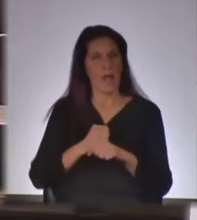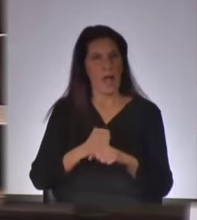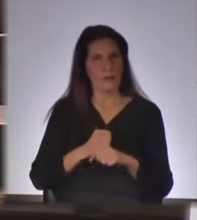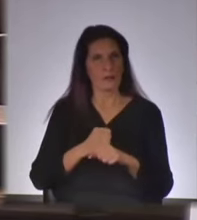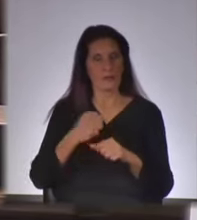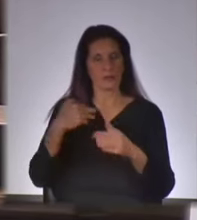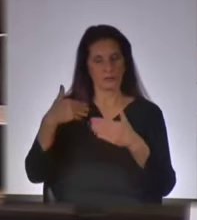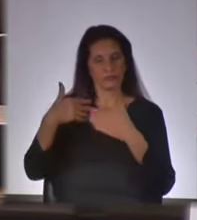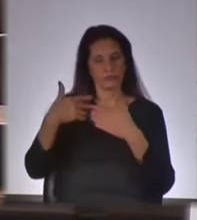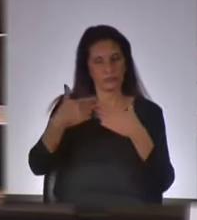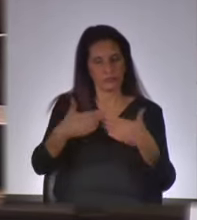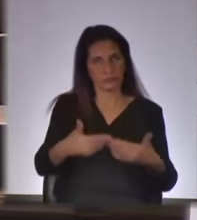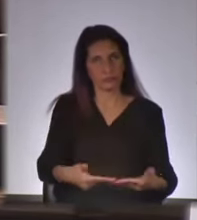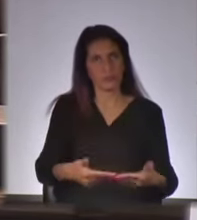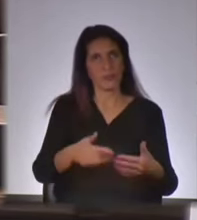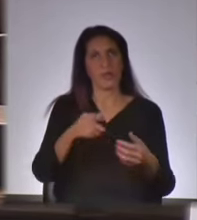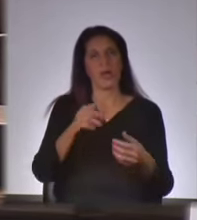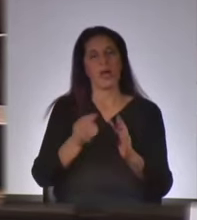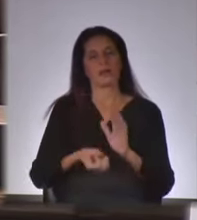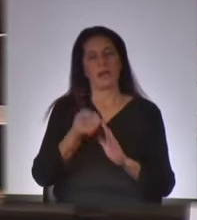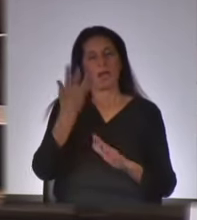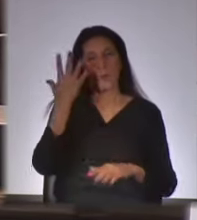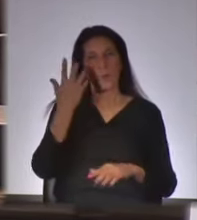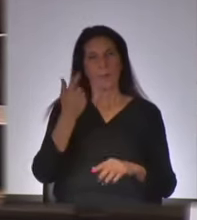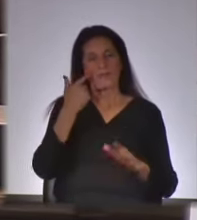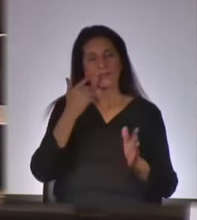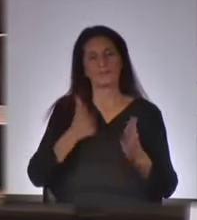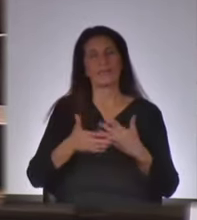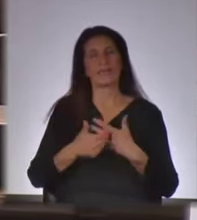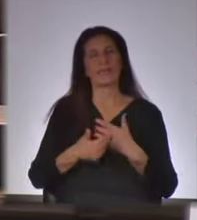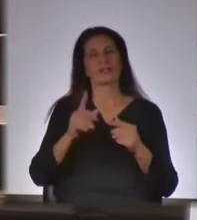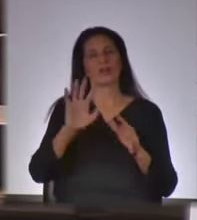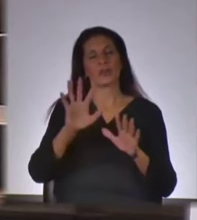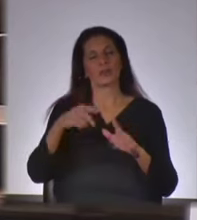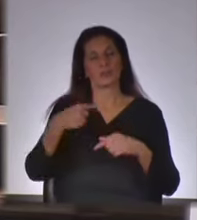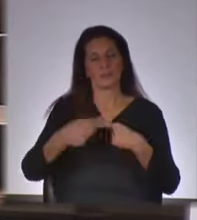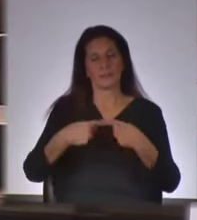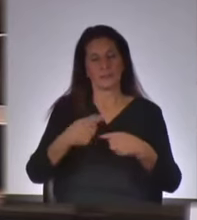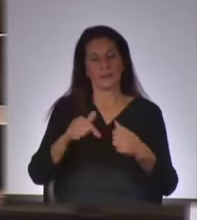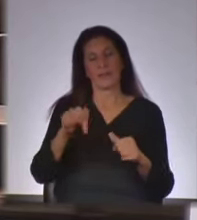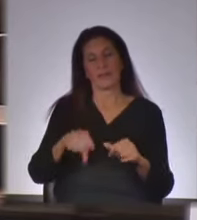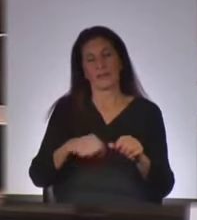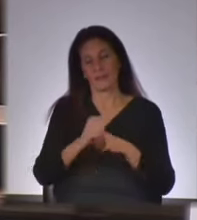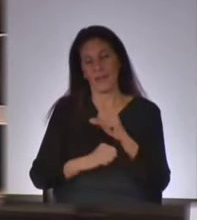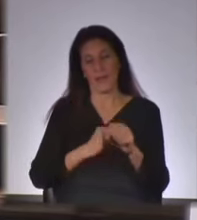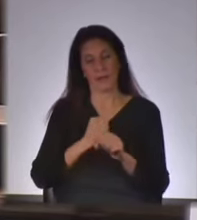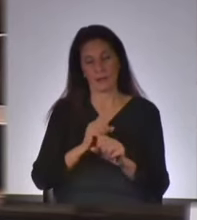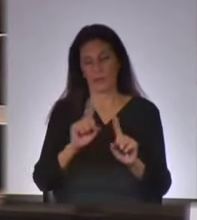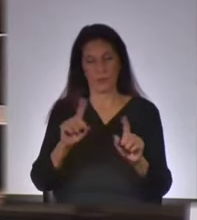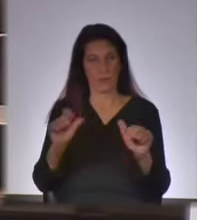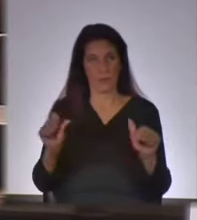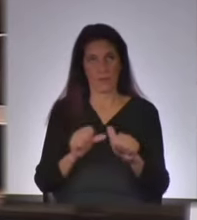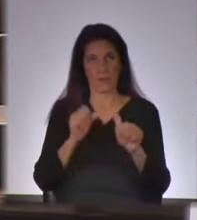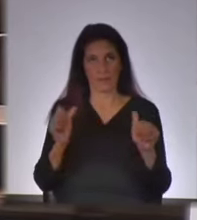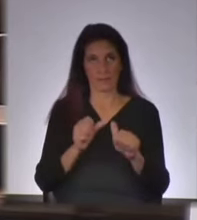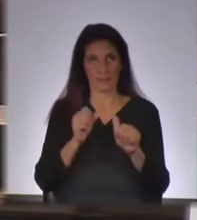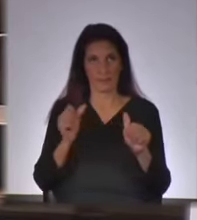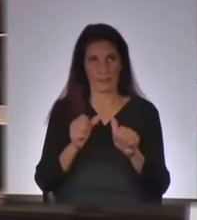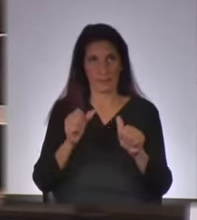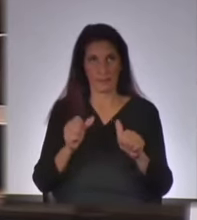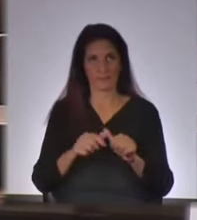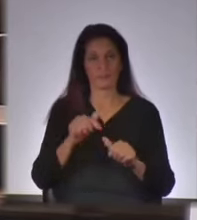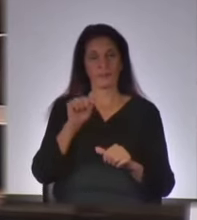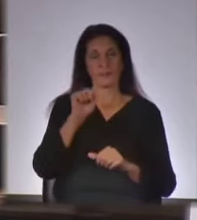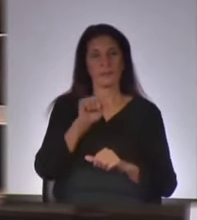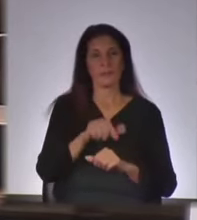tamaño de la deuda ante las nuevas generaciones que marchan todos los años y que este año no lo van a poder hacer la desaparición forzada ciudadanos por